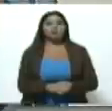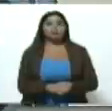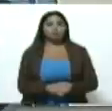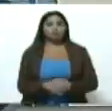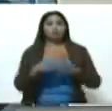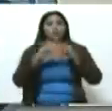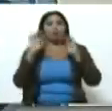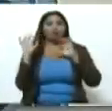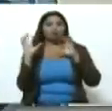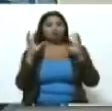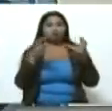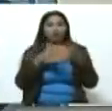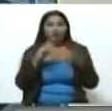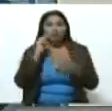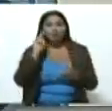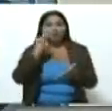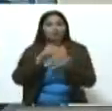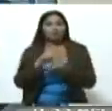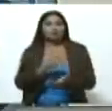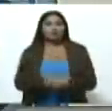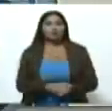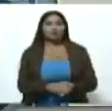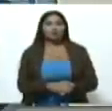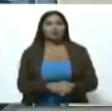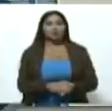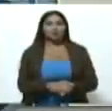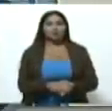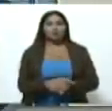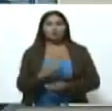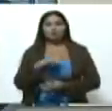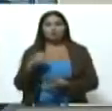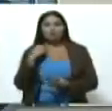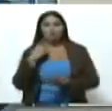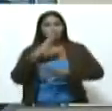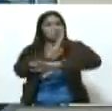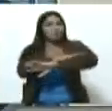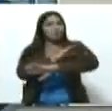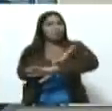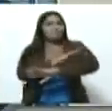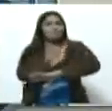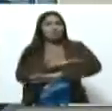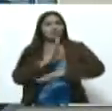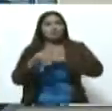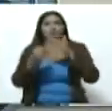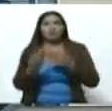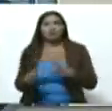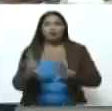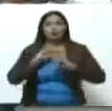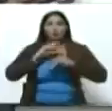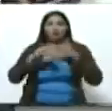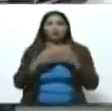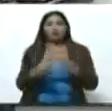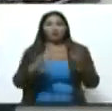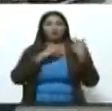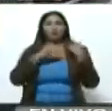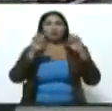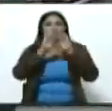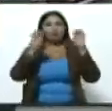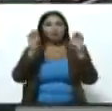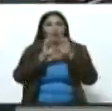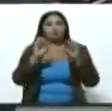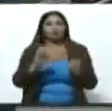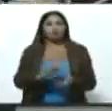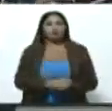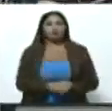el conglomerado presente que con disciplina asume, pues, esta tarea educativa.